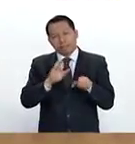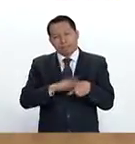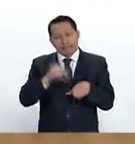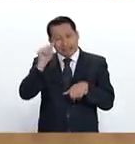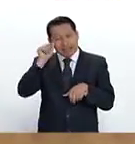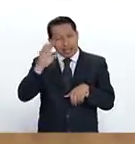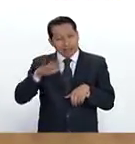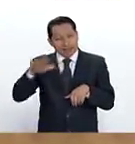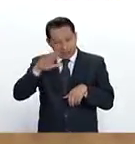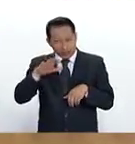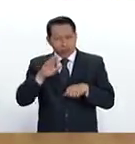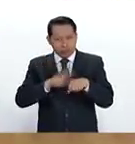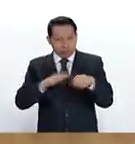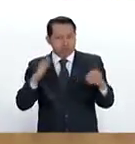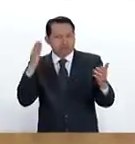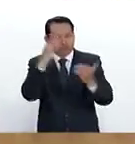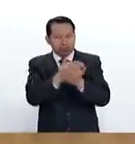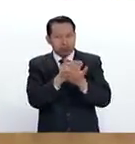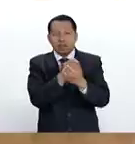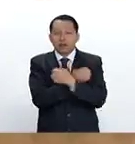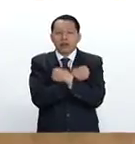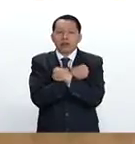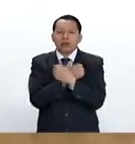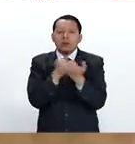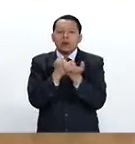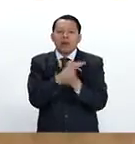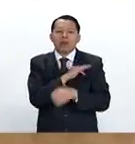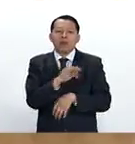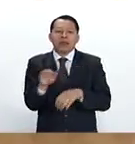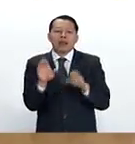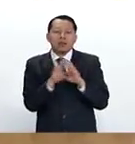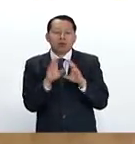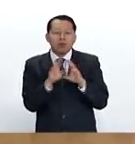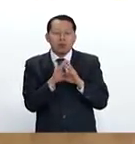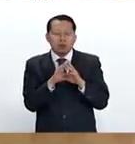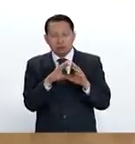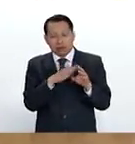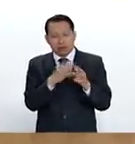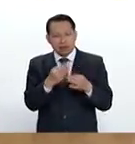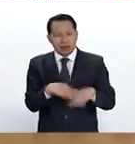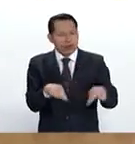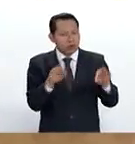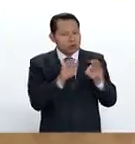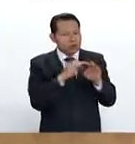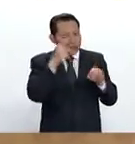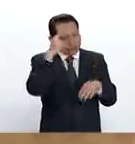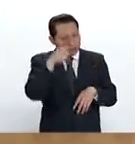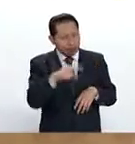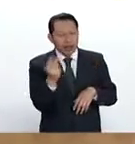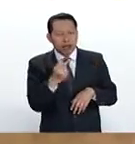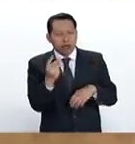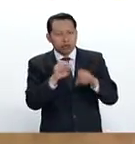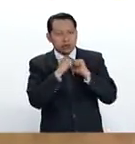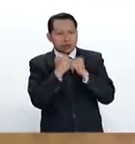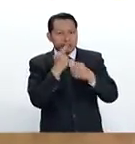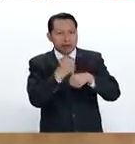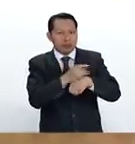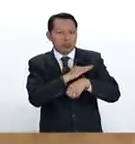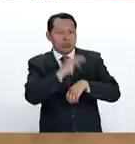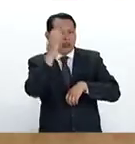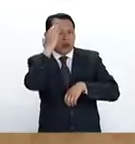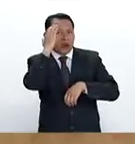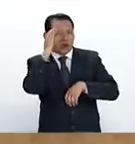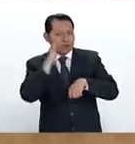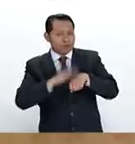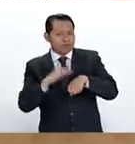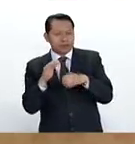asiáticos. Entonces, la educación también puede fungir como un factor esencial para que ambas sociedades se terminen conociendo